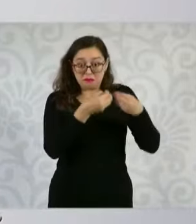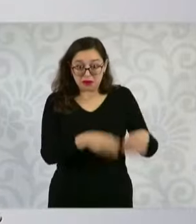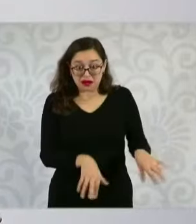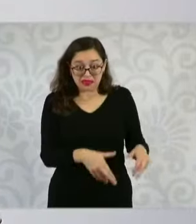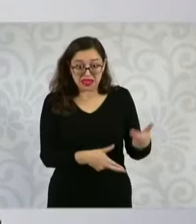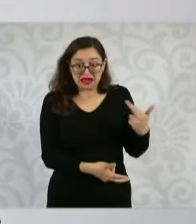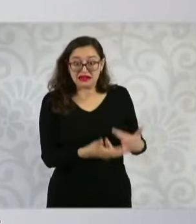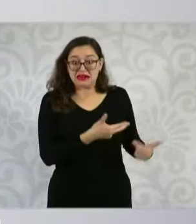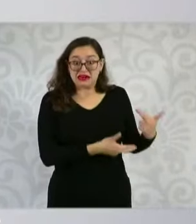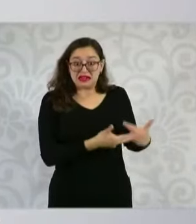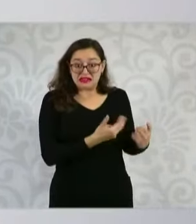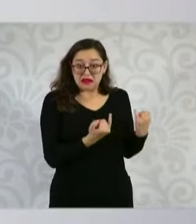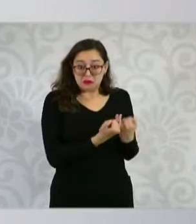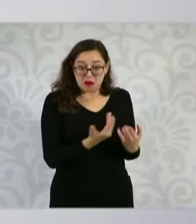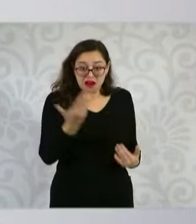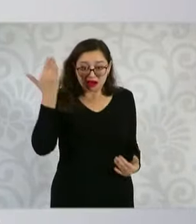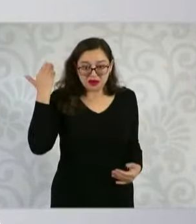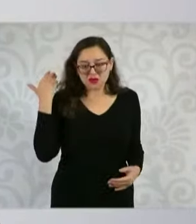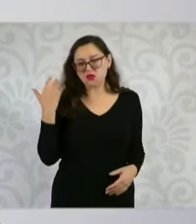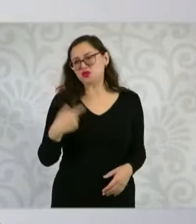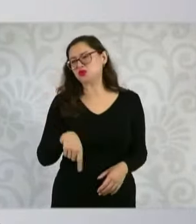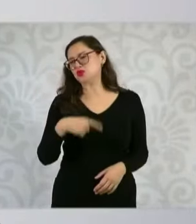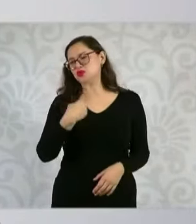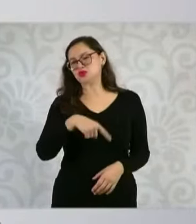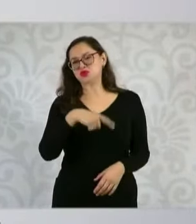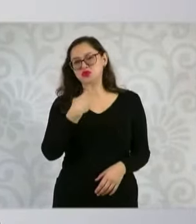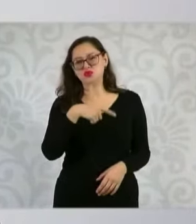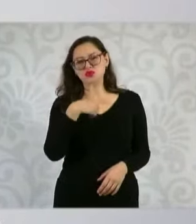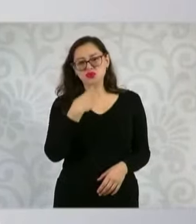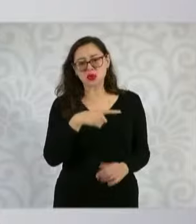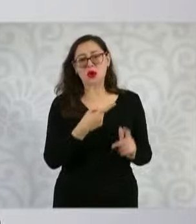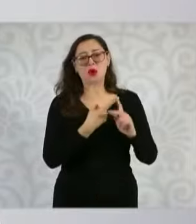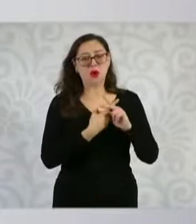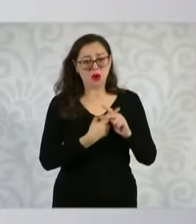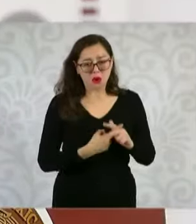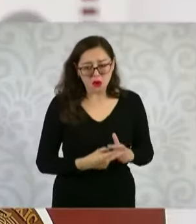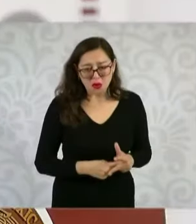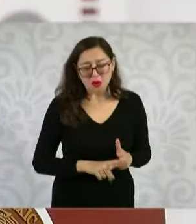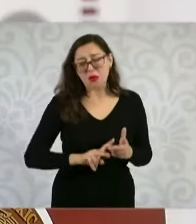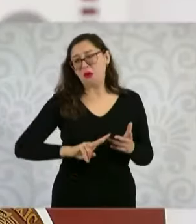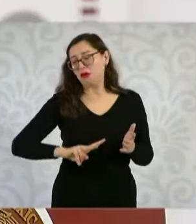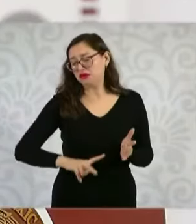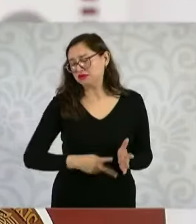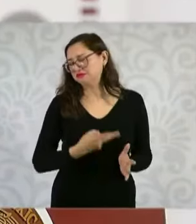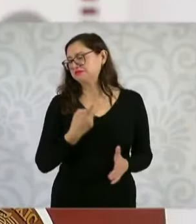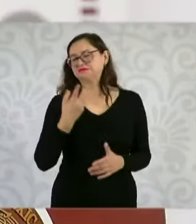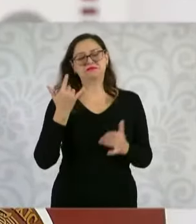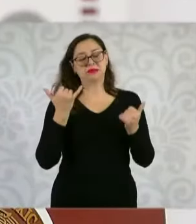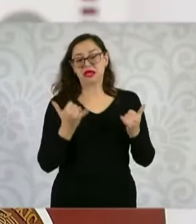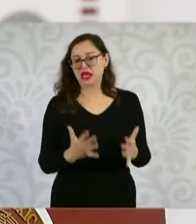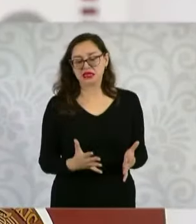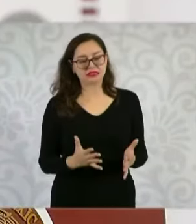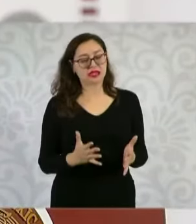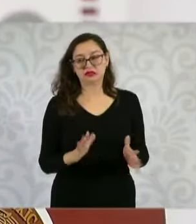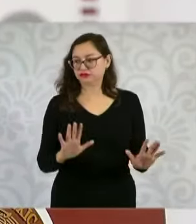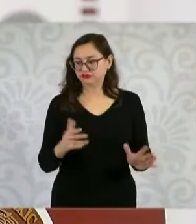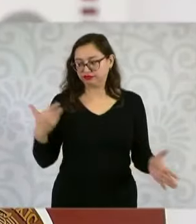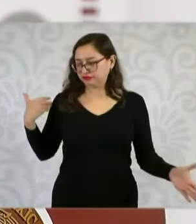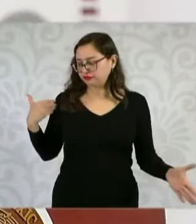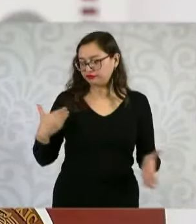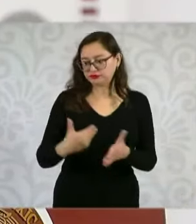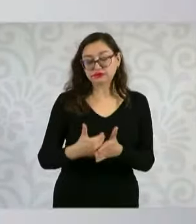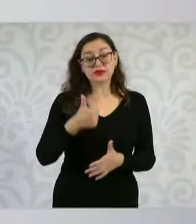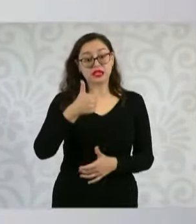corregir ahora ella no habla de corregir que eso es la parte que me preocupa solo asumen que hay un grave